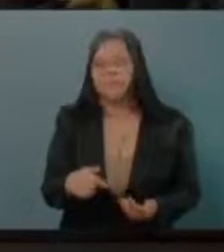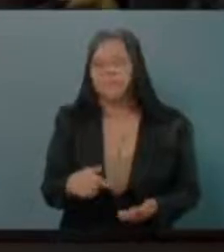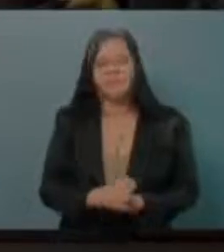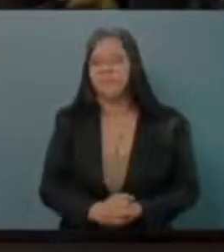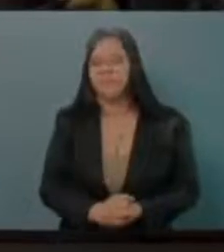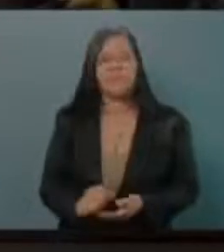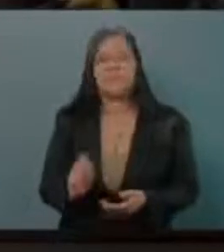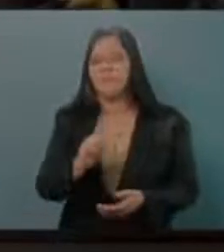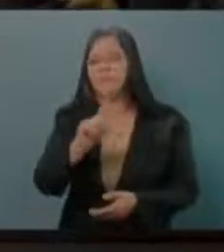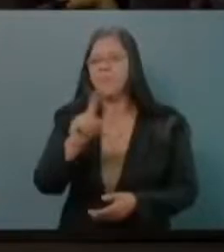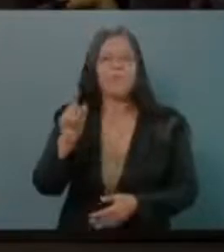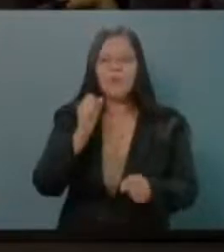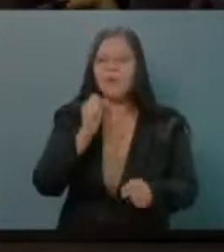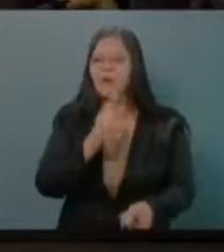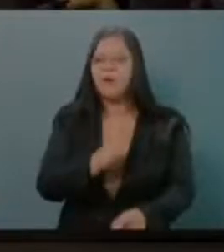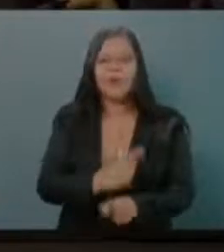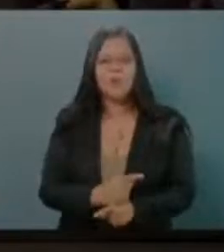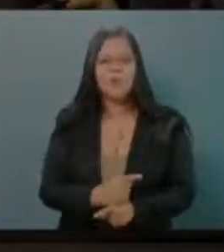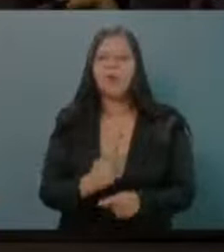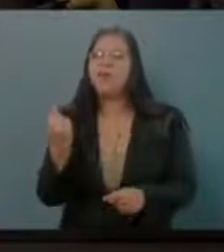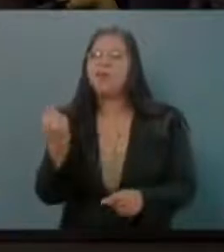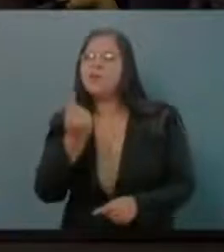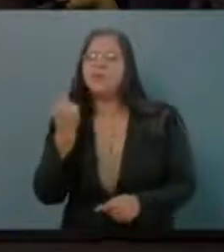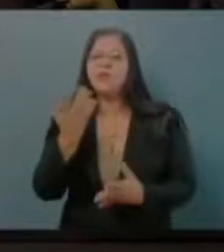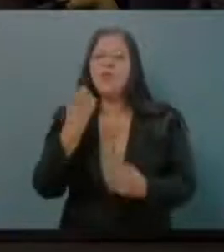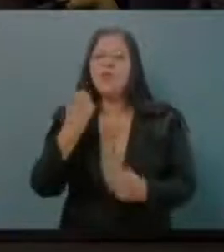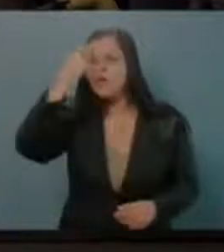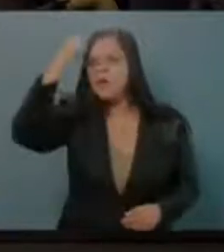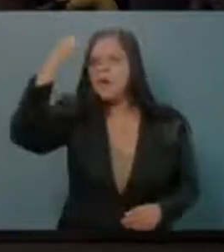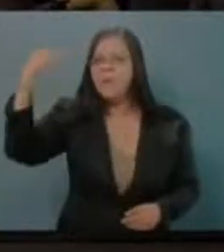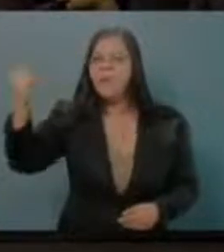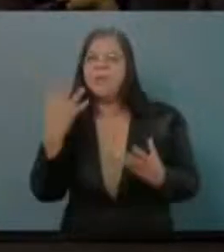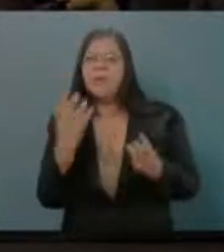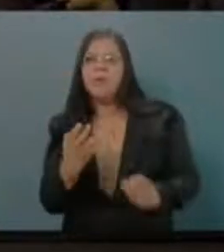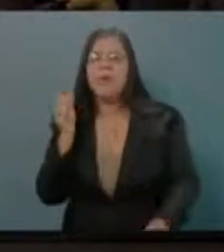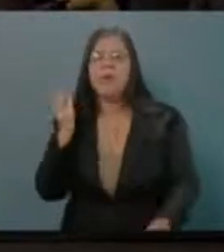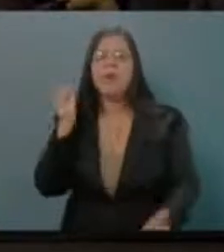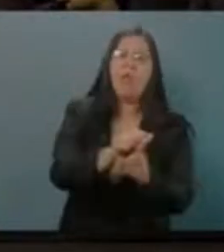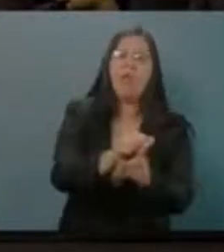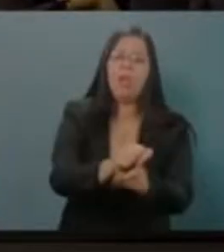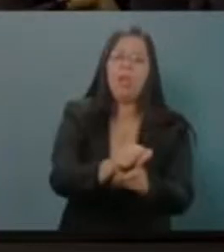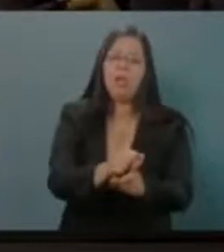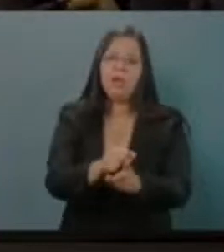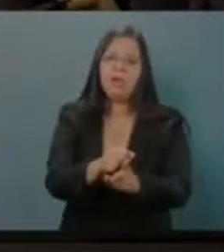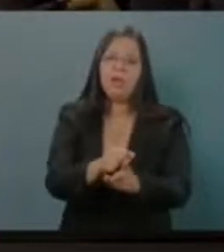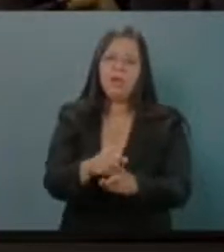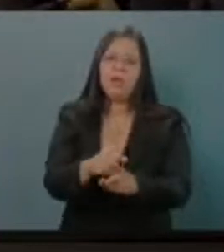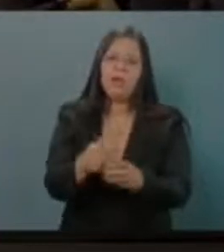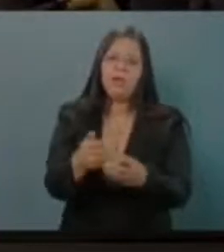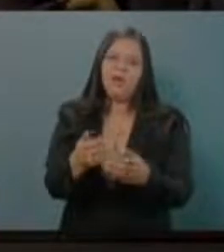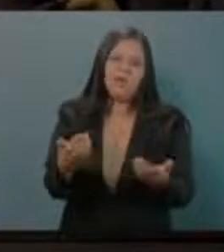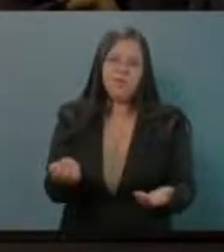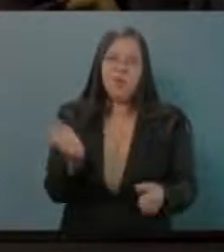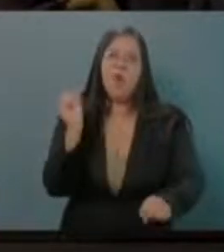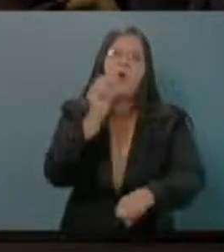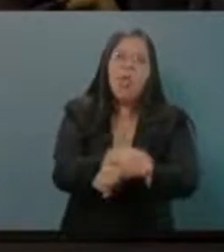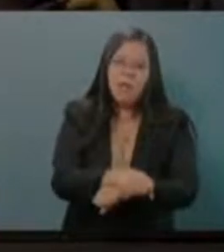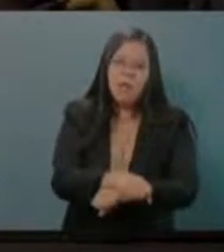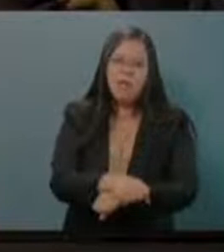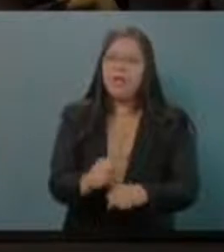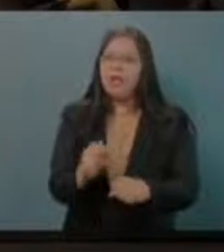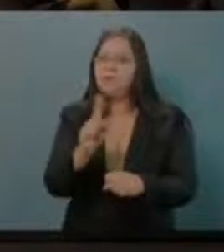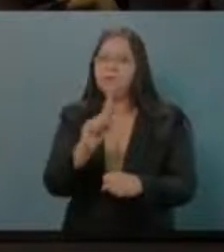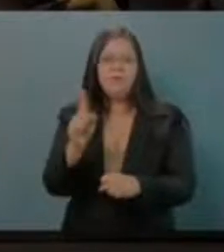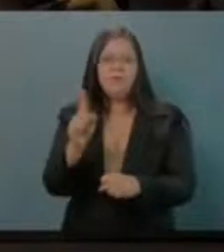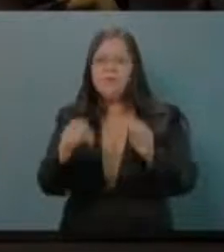se basa otra vez en el revanchismo político. No se puede legislar a punta de dispensa